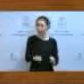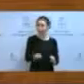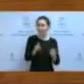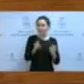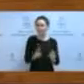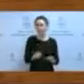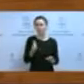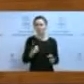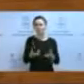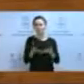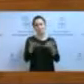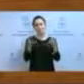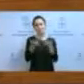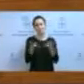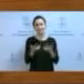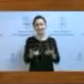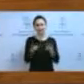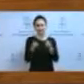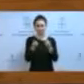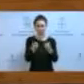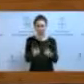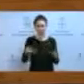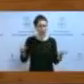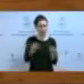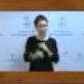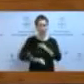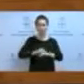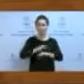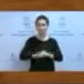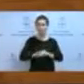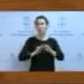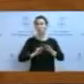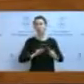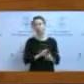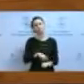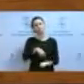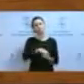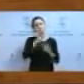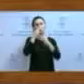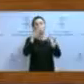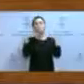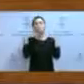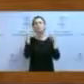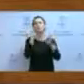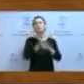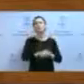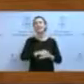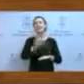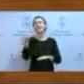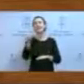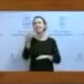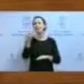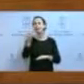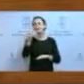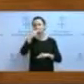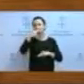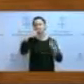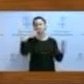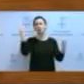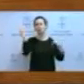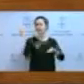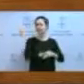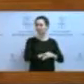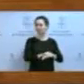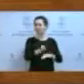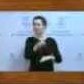el mismo texto, es de obligado cumplimiento para los centros públicos. De obligado cumplimiento. La